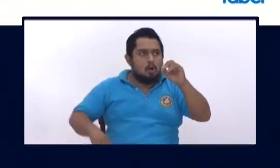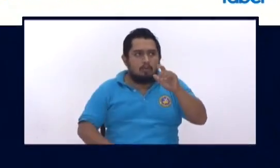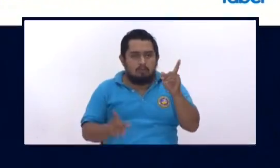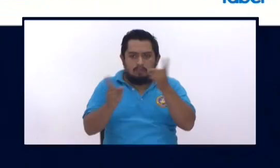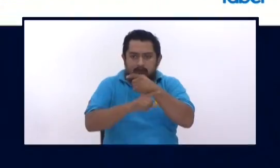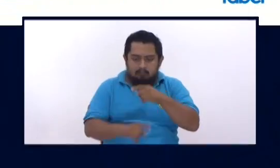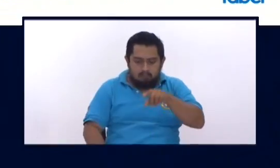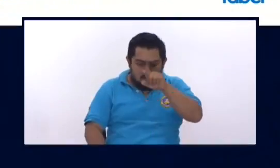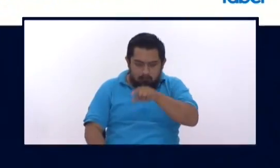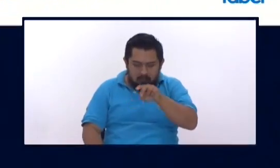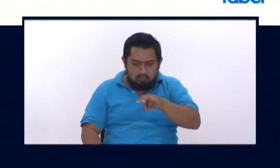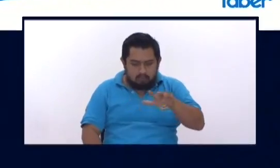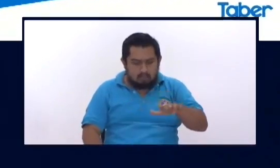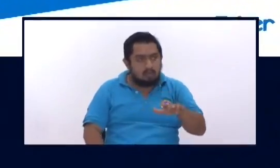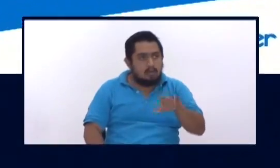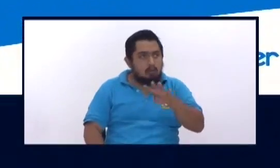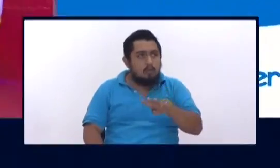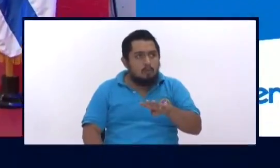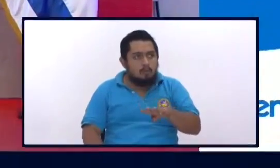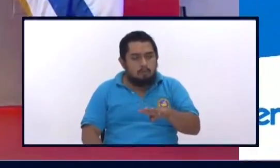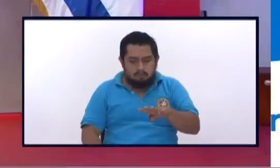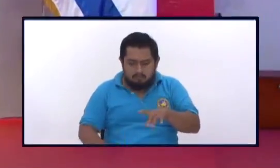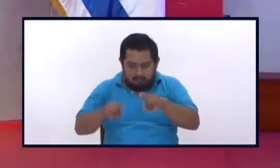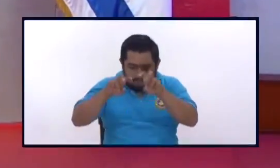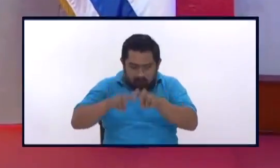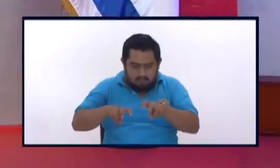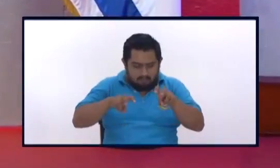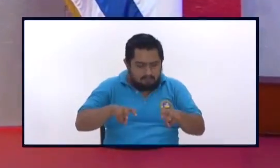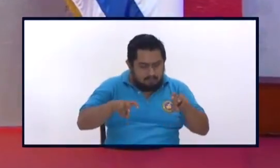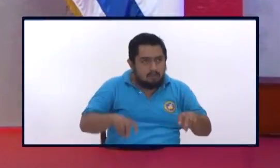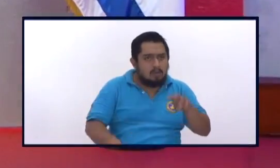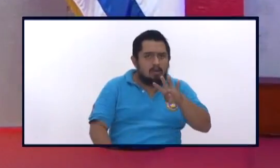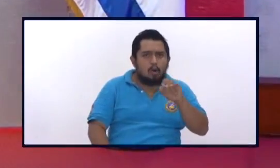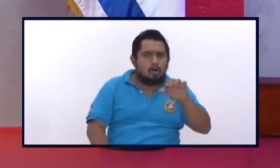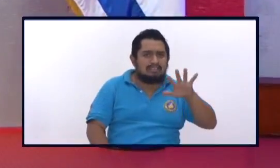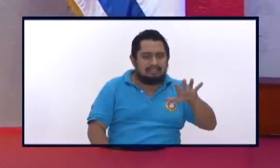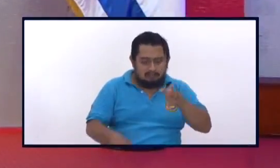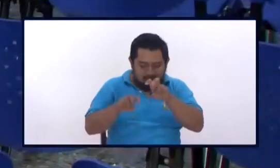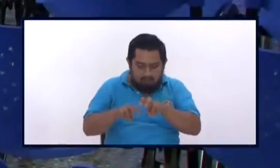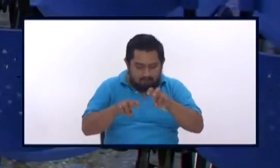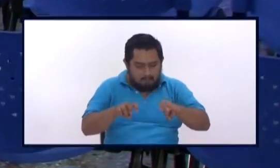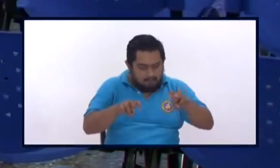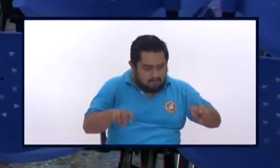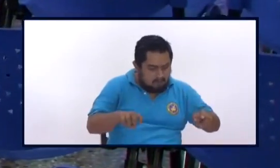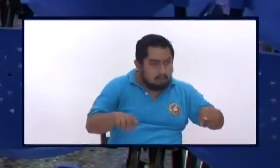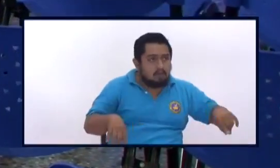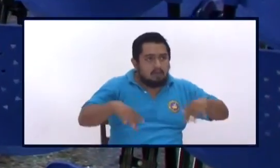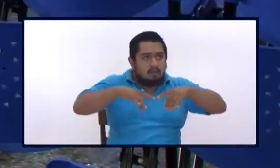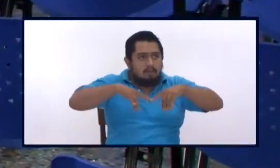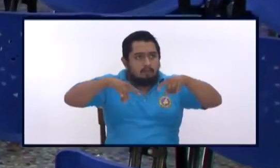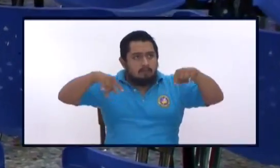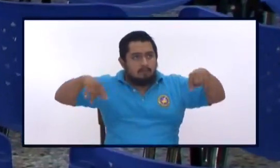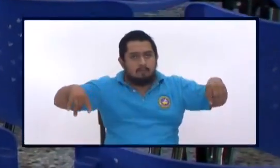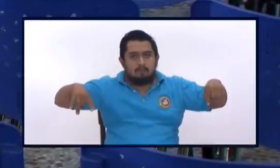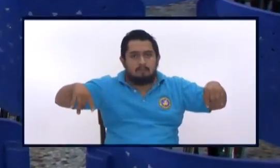1 2 3 4 4 o 5 días más o menos así voy a